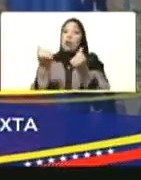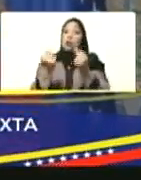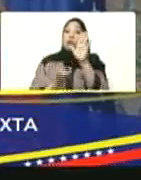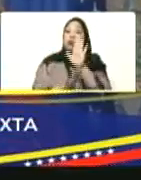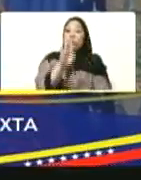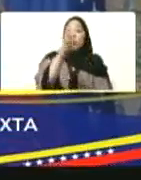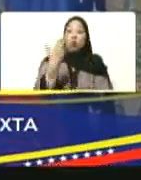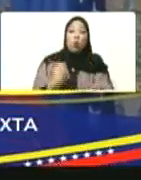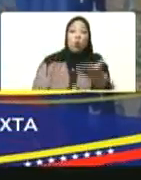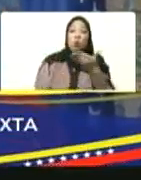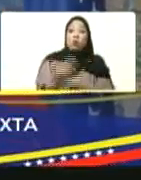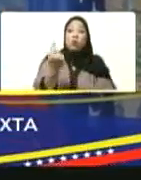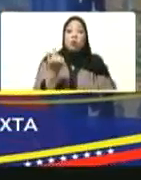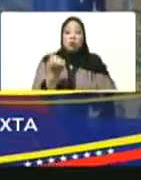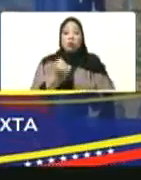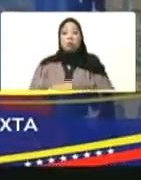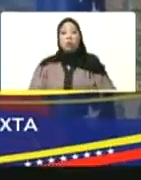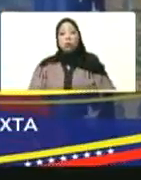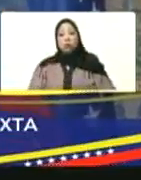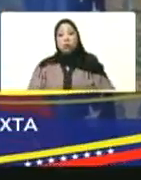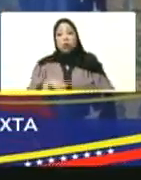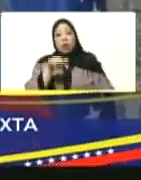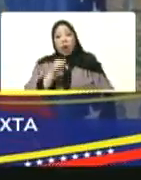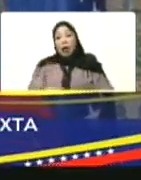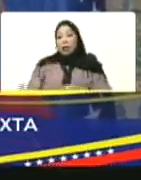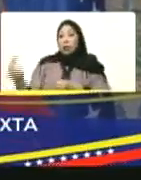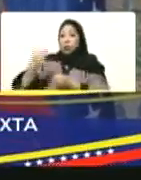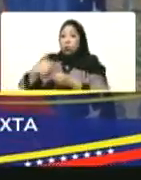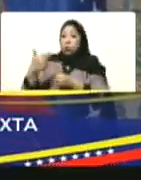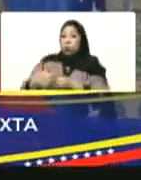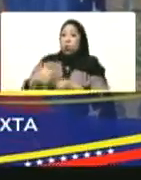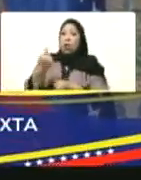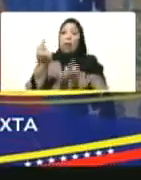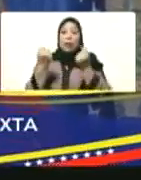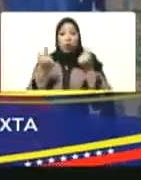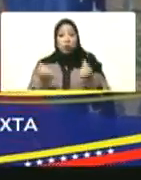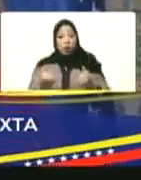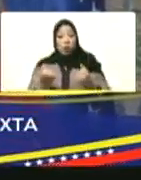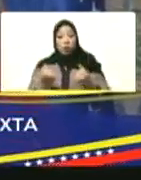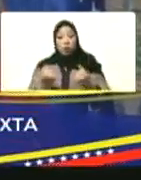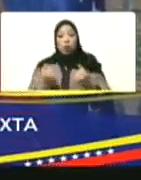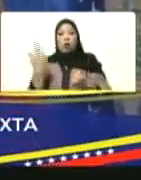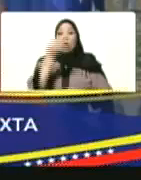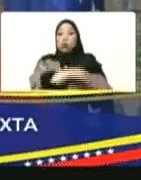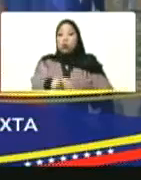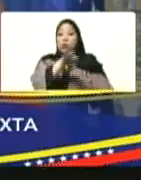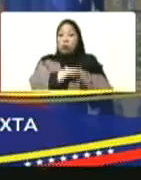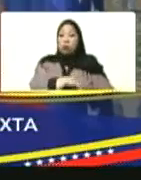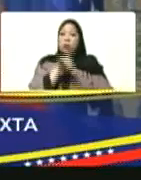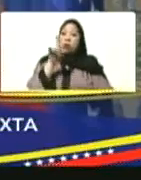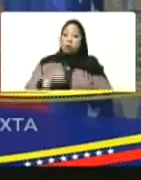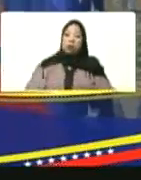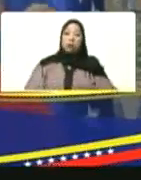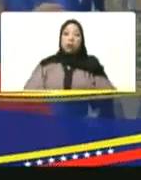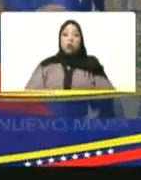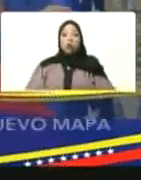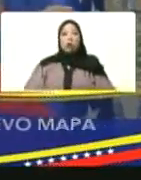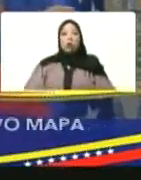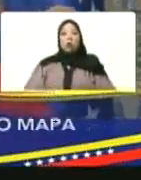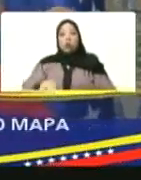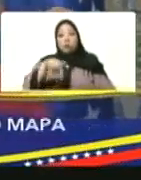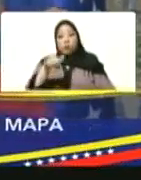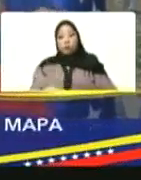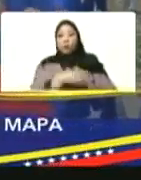brutal contra el sector petrolier, el sector económico, la sociedad toda entera. Tuvimos que